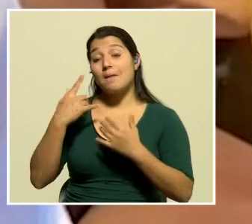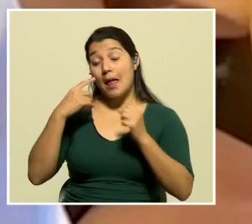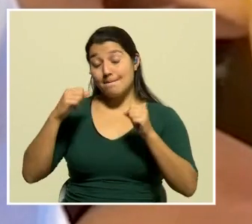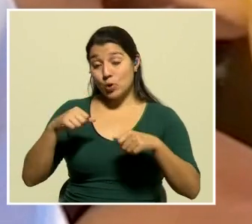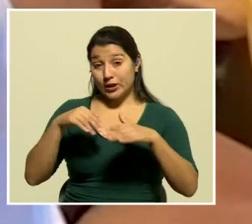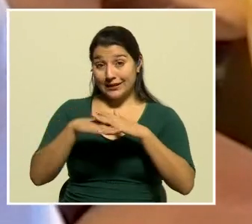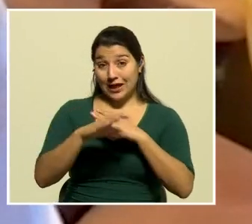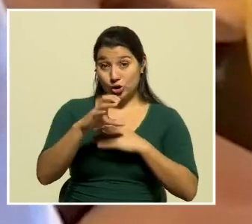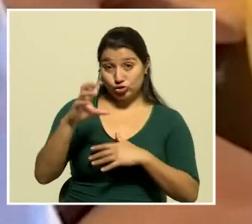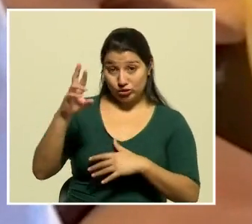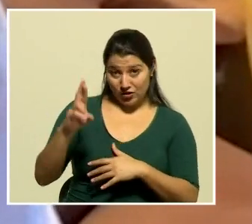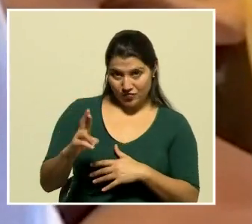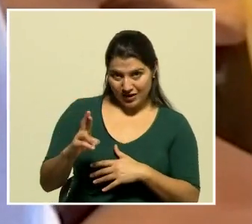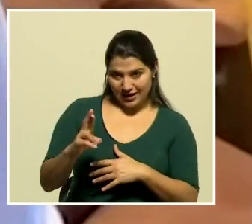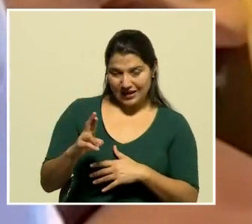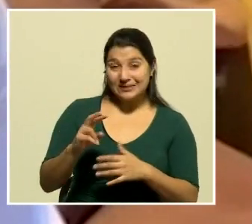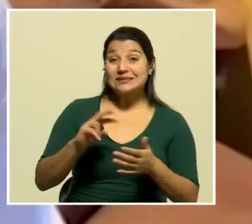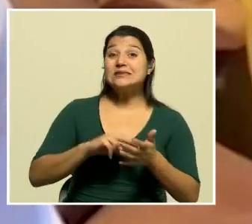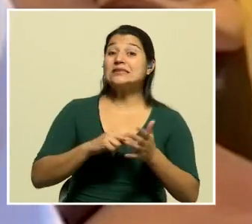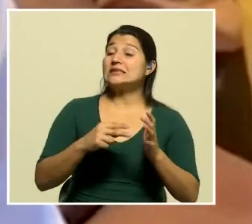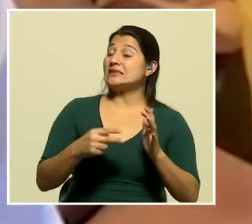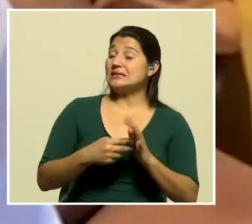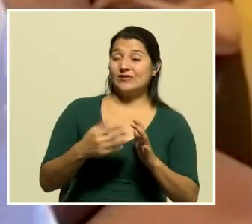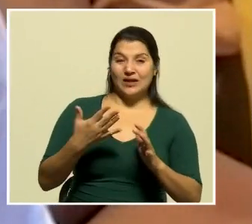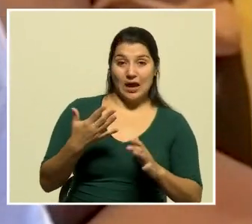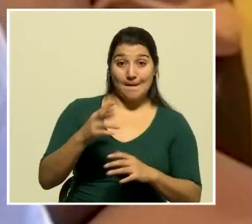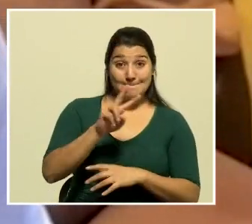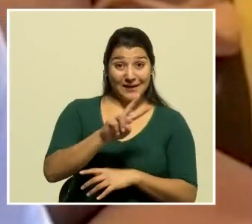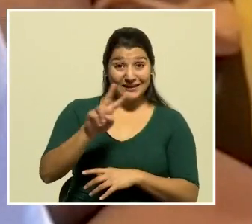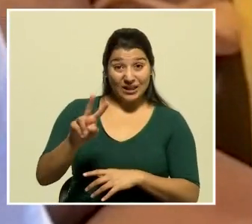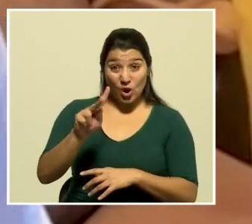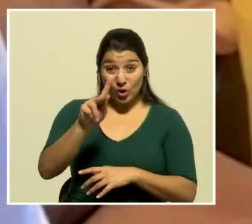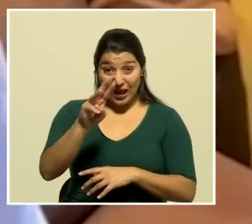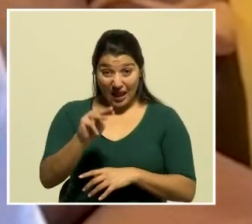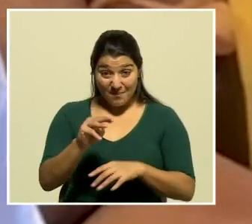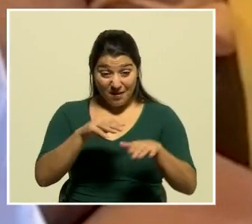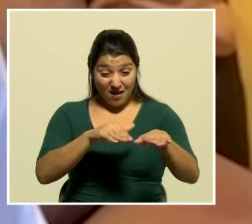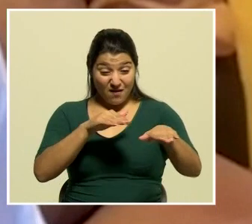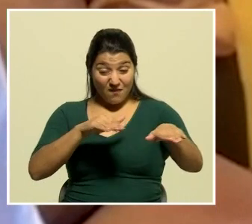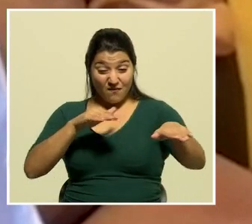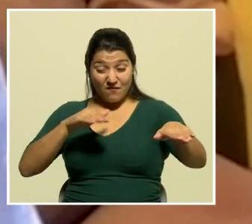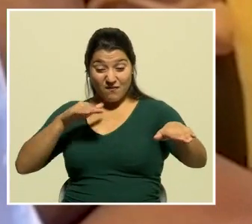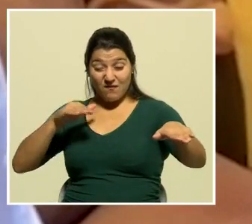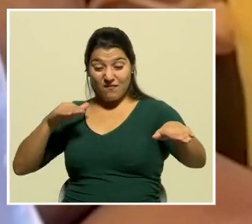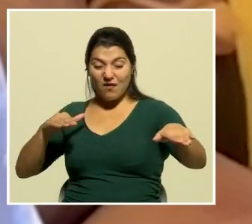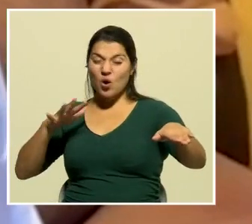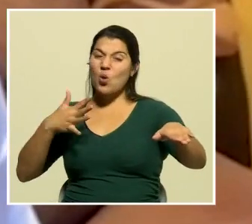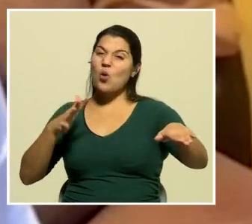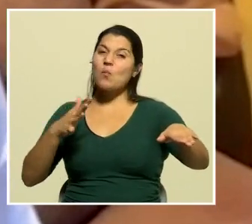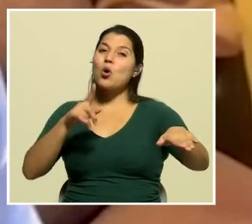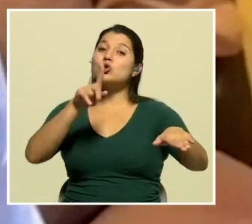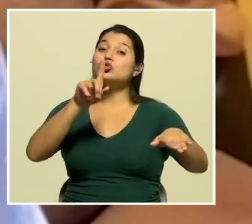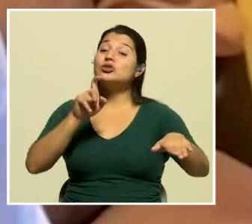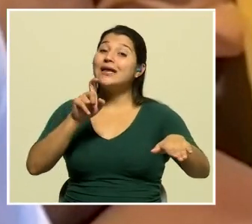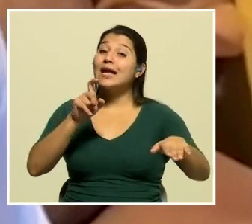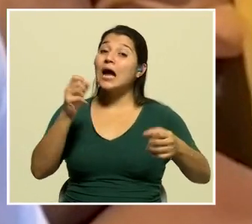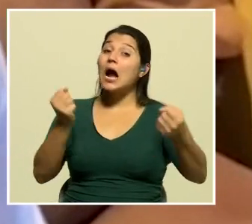22 kilómetros de fila significa, para que tengan una idea, cerca de 100 camiones por cada kilómetro.